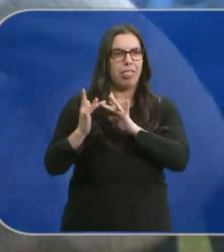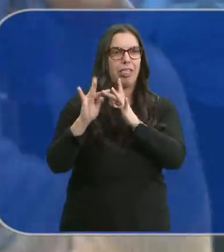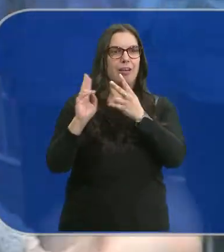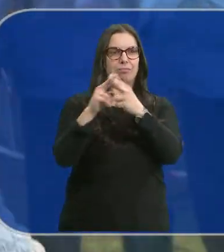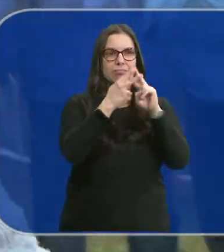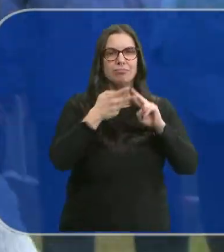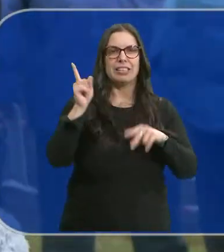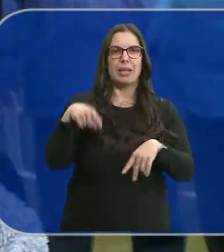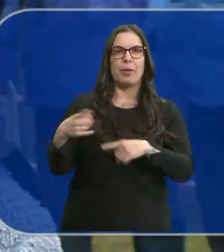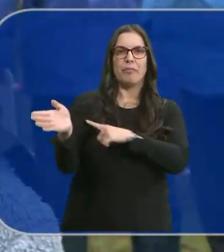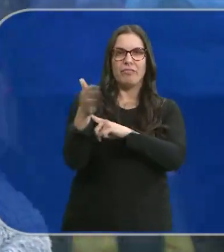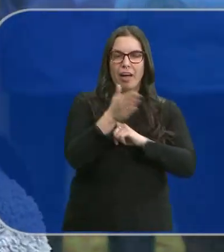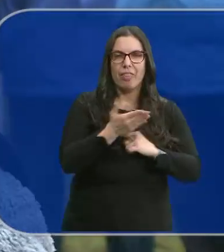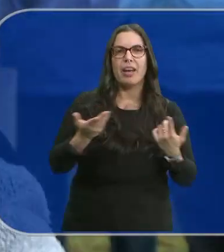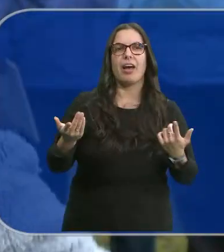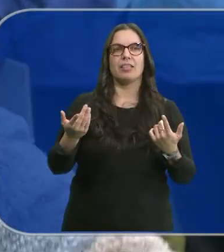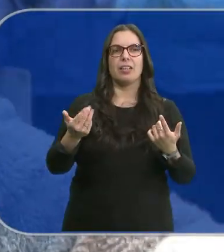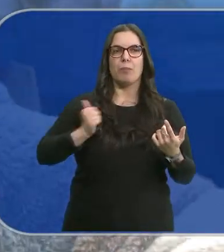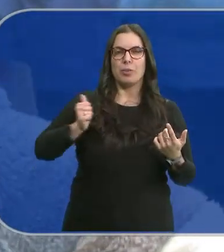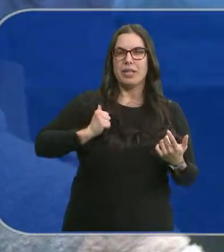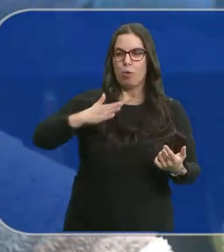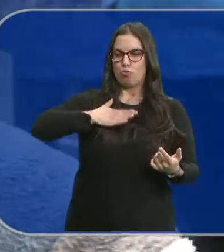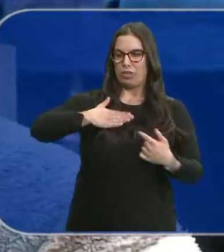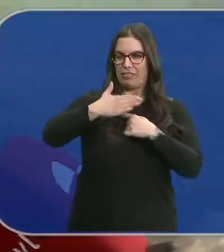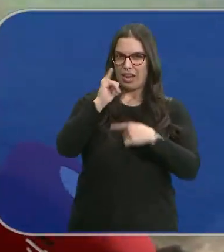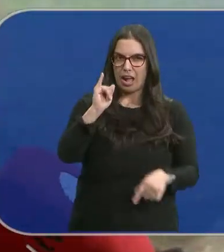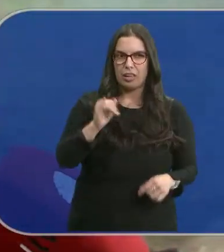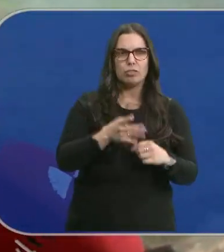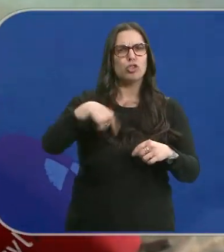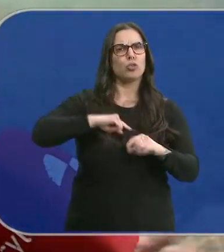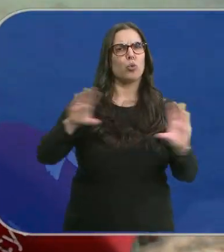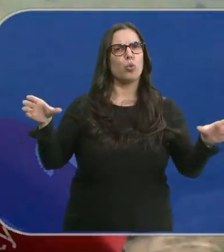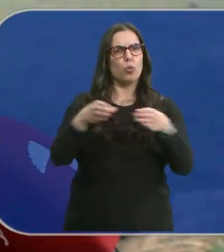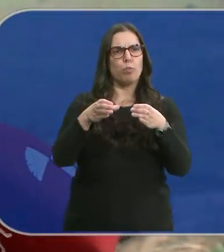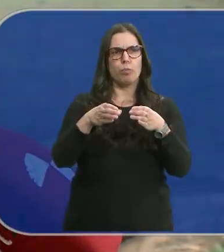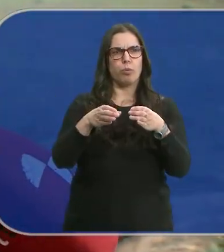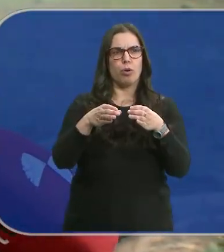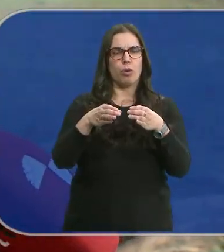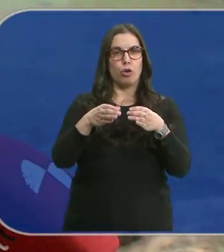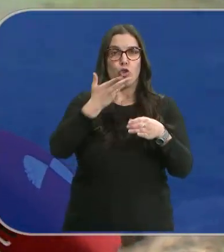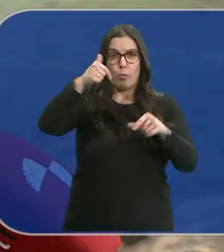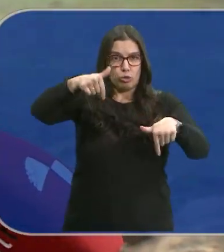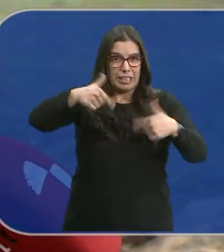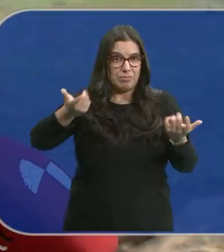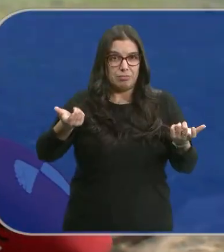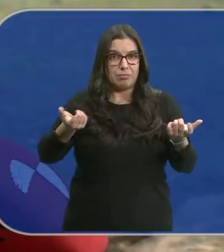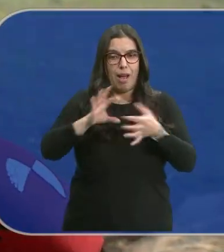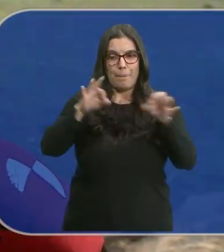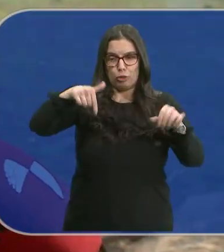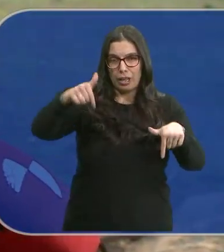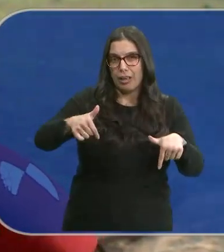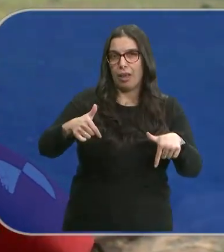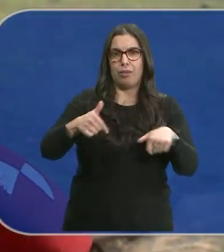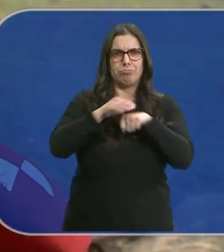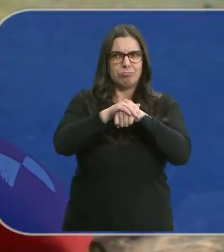el desfile de banderas, bueno, aprovechamos que llevamos la nuestra. Somos un grupo que nos hemos juntado aquí y compartimos